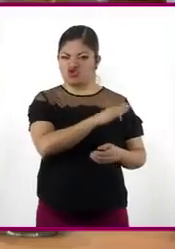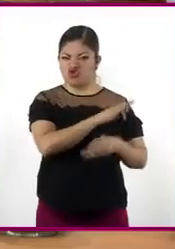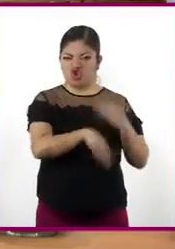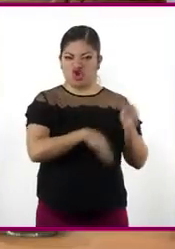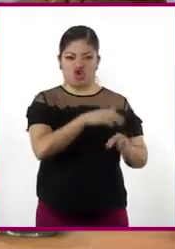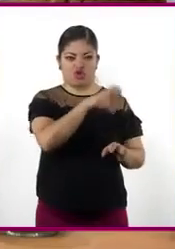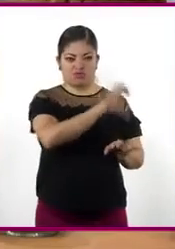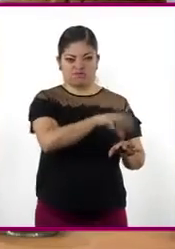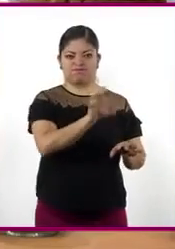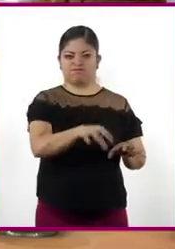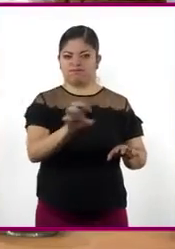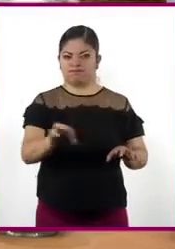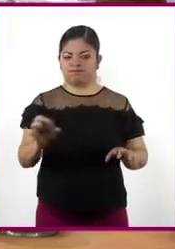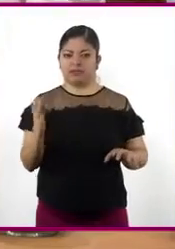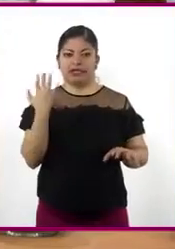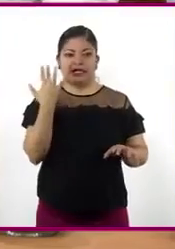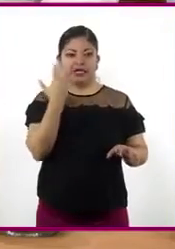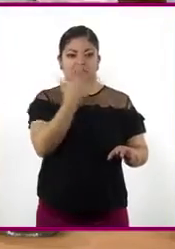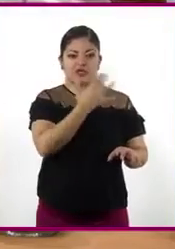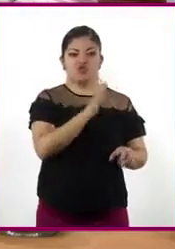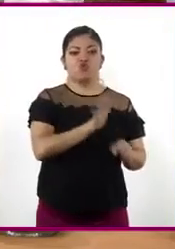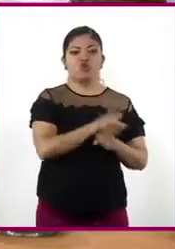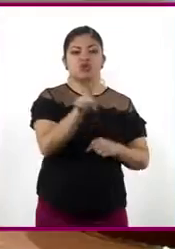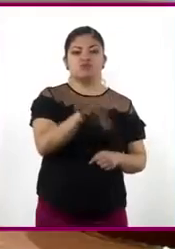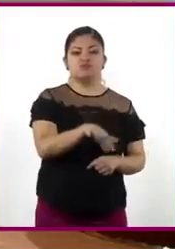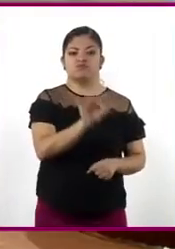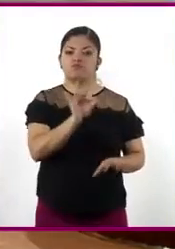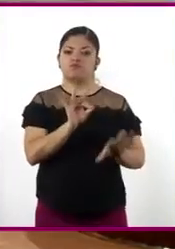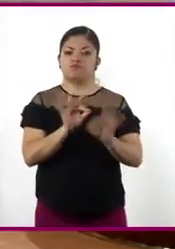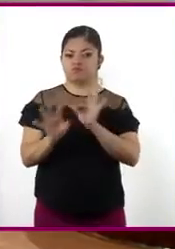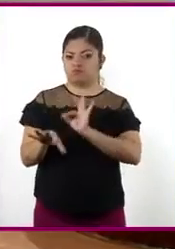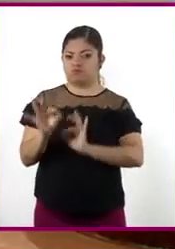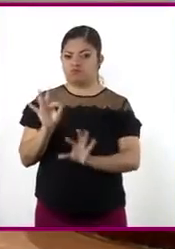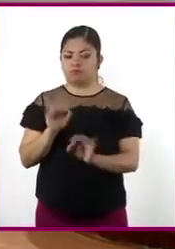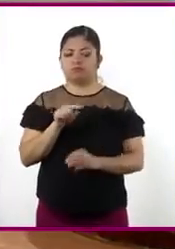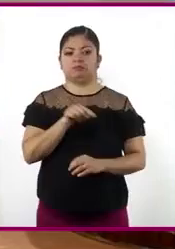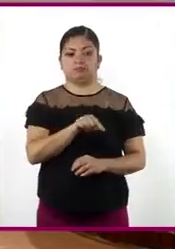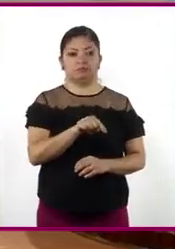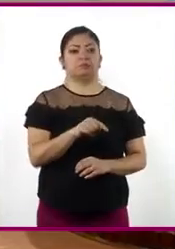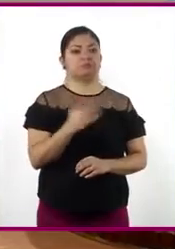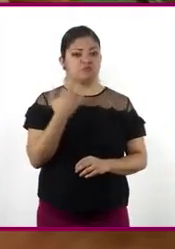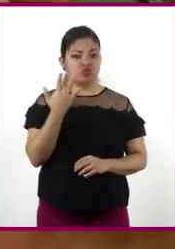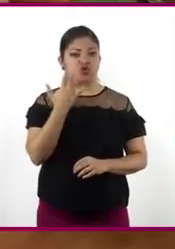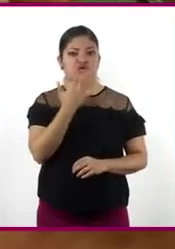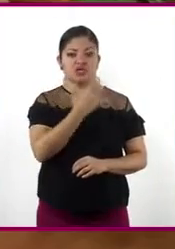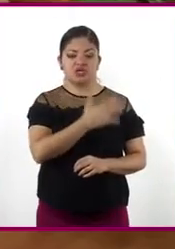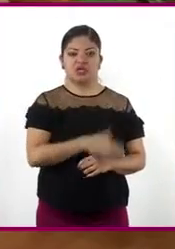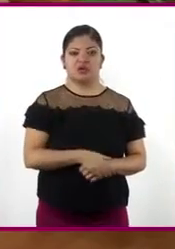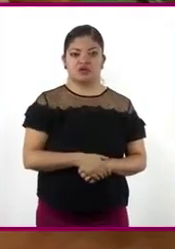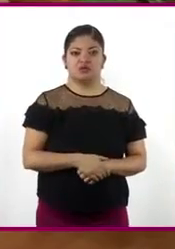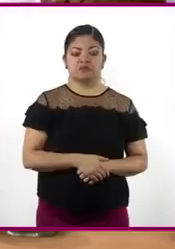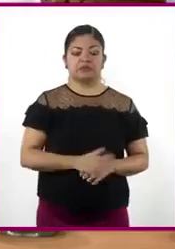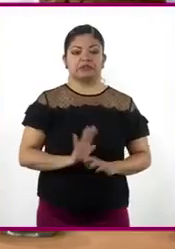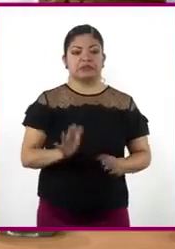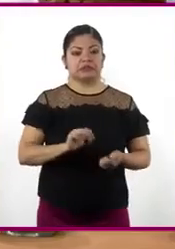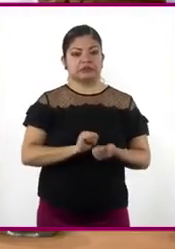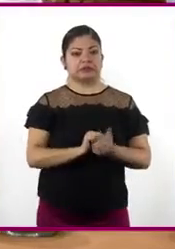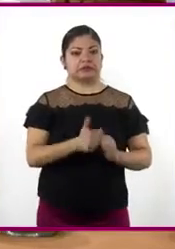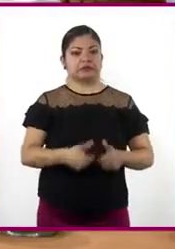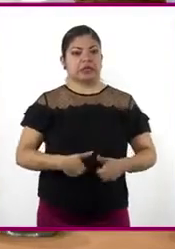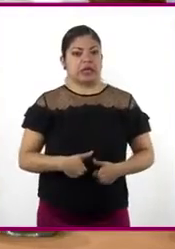los ricos ingredientes que tenemos para elegir al gusto. Eso se ve muy rico. Ya me despertó el